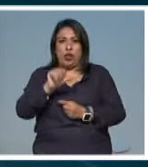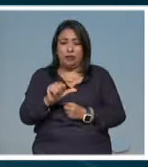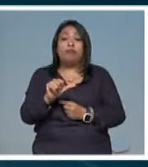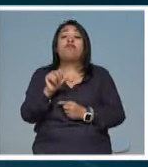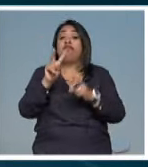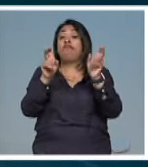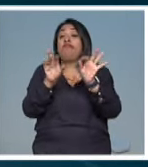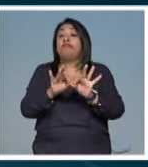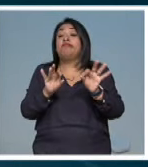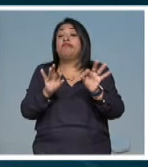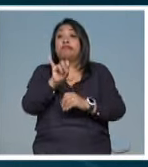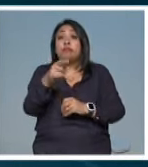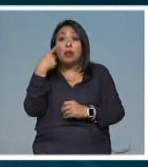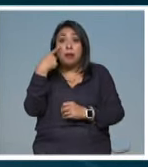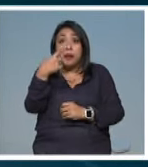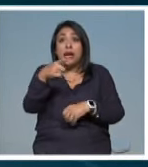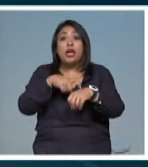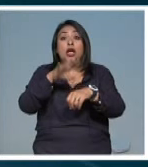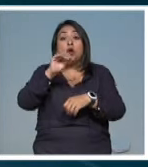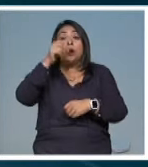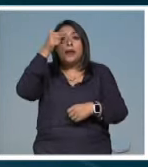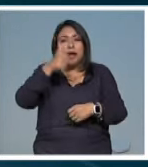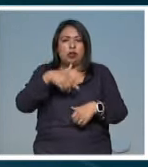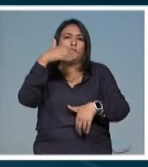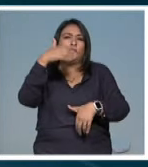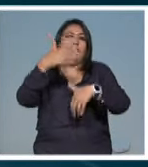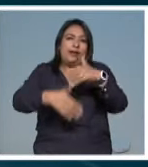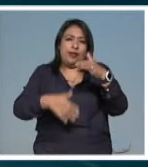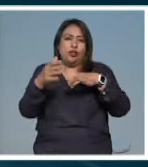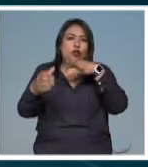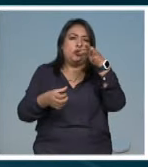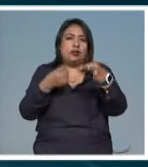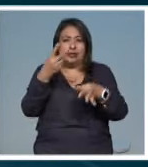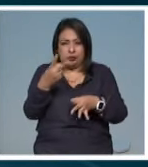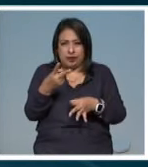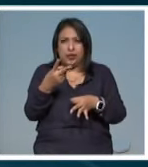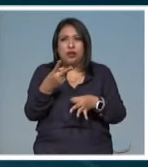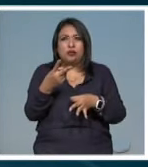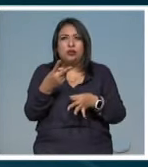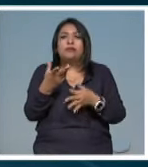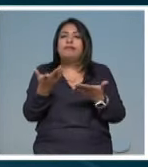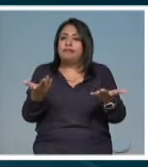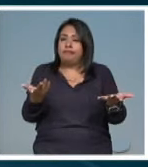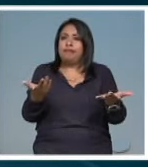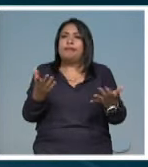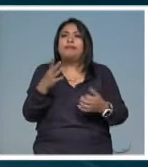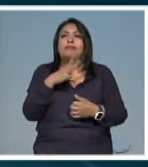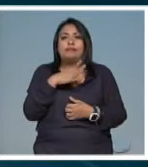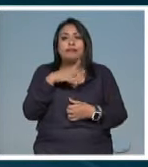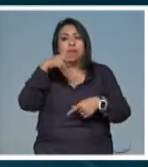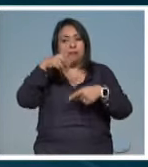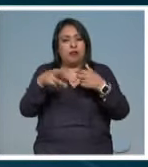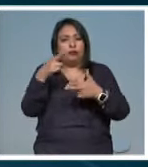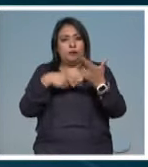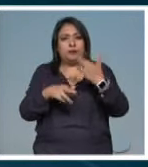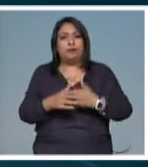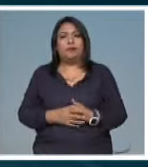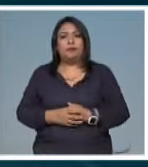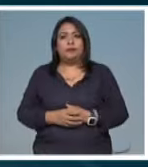Tema importante, no se lo pierdan, 9 de la noche, terminando Noticias 22. Ahí lo tienen. Una pausa,